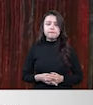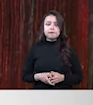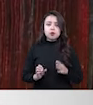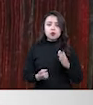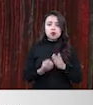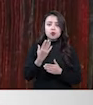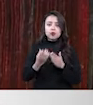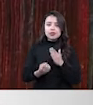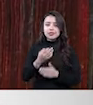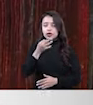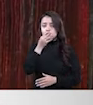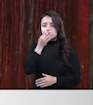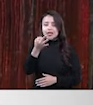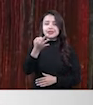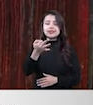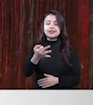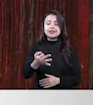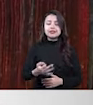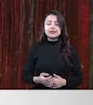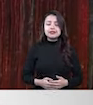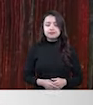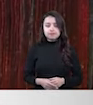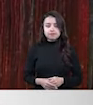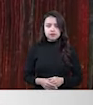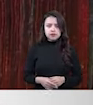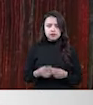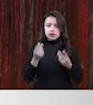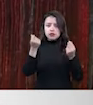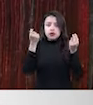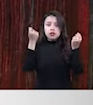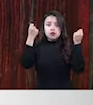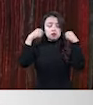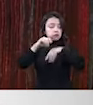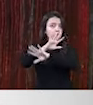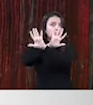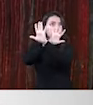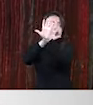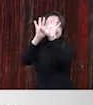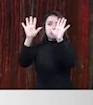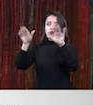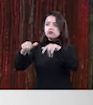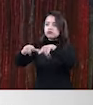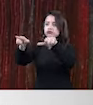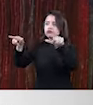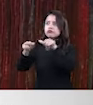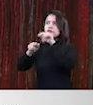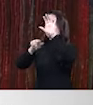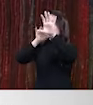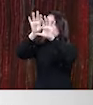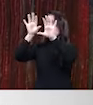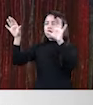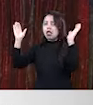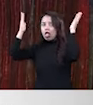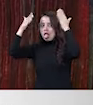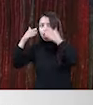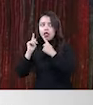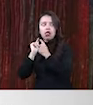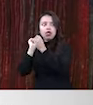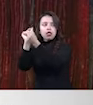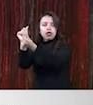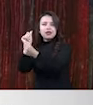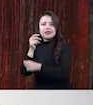denuncias. Dinero se fueron a los paraísos fiscales. En cierta forma han confundido